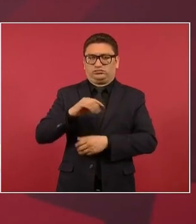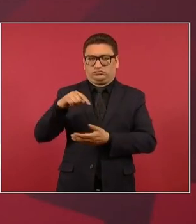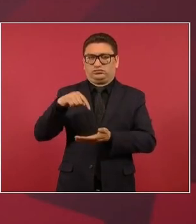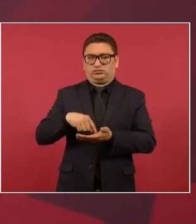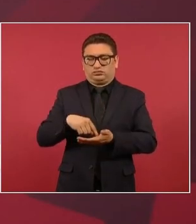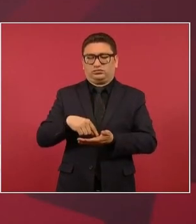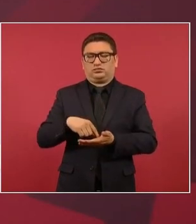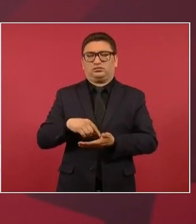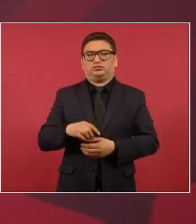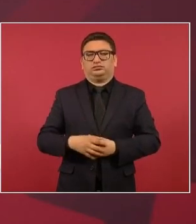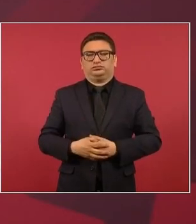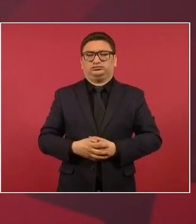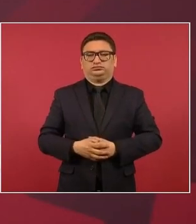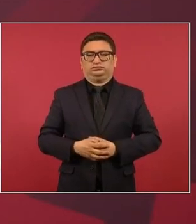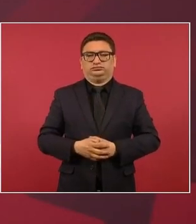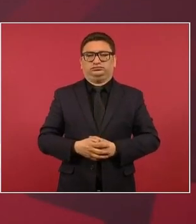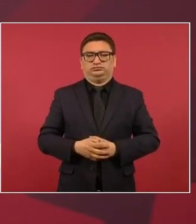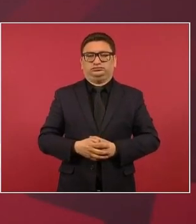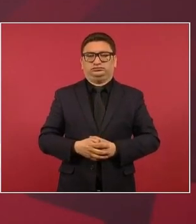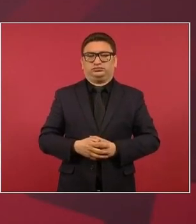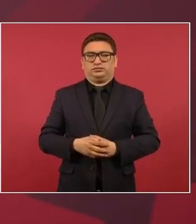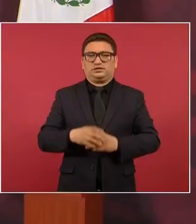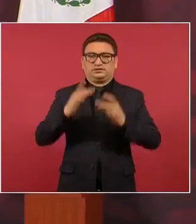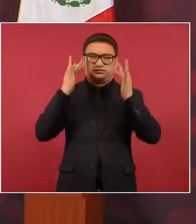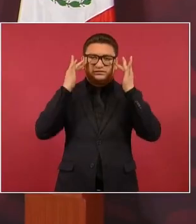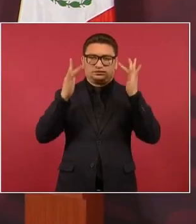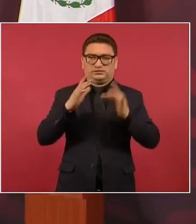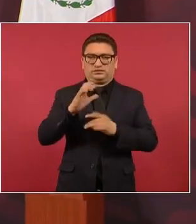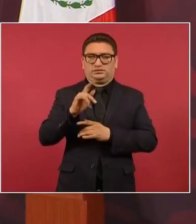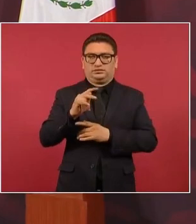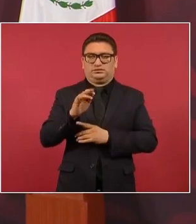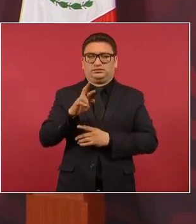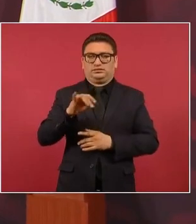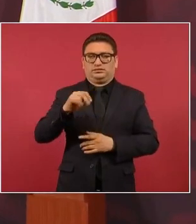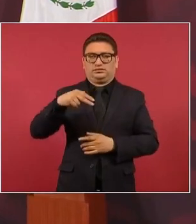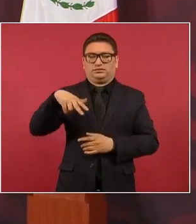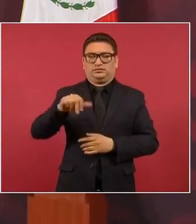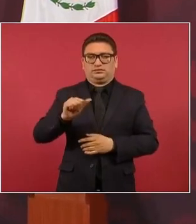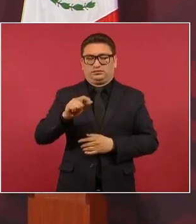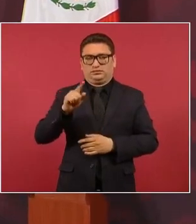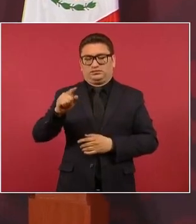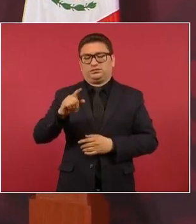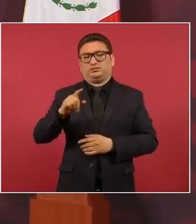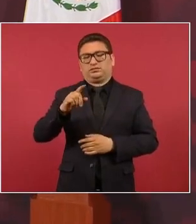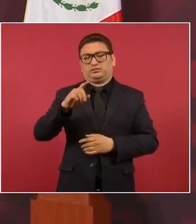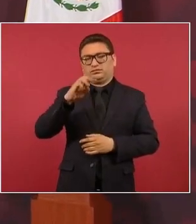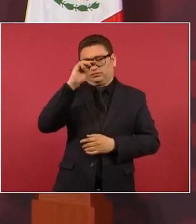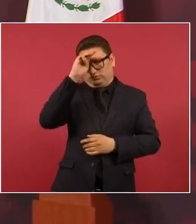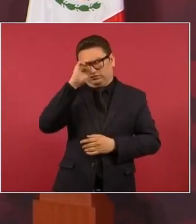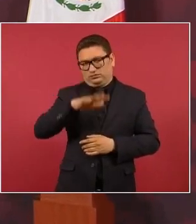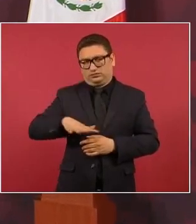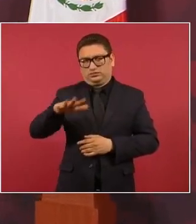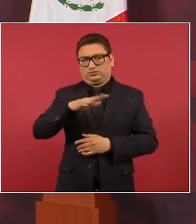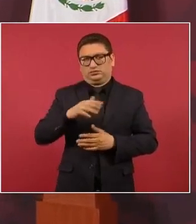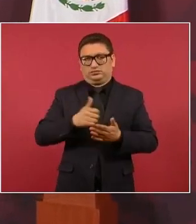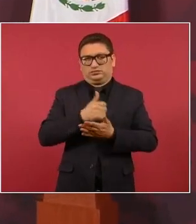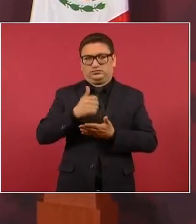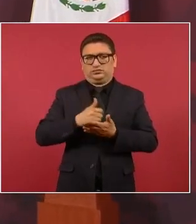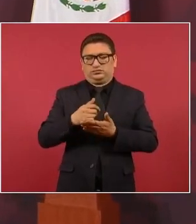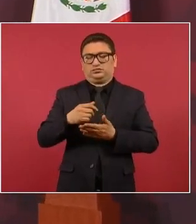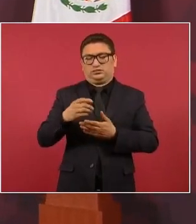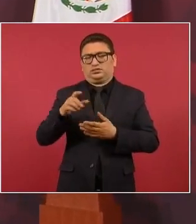en Santa Catarina, en Monterrey, la zona conurbada de Nuevo